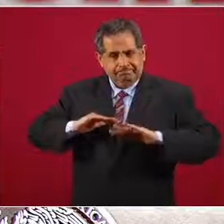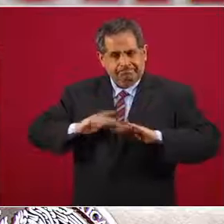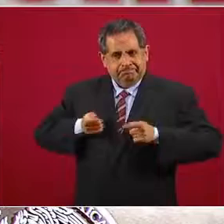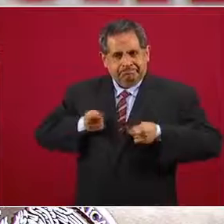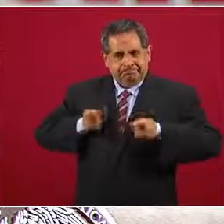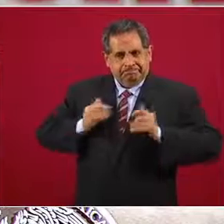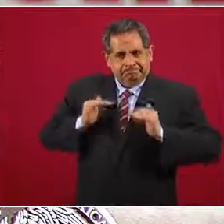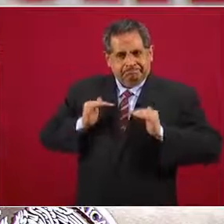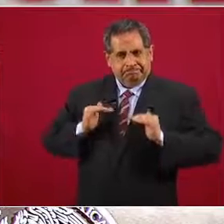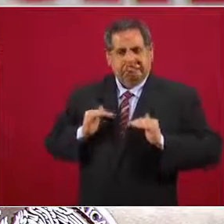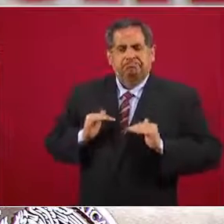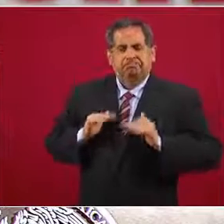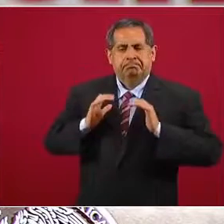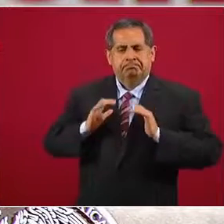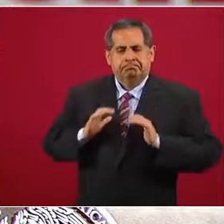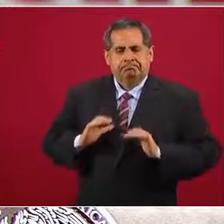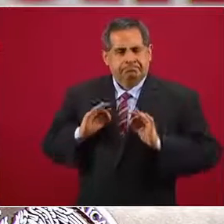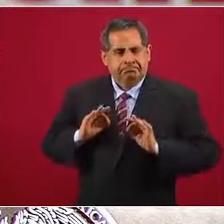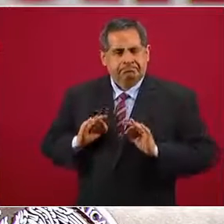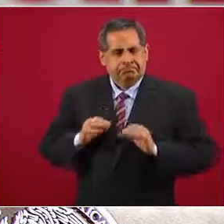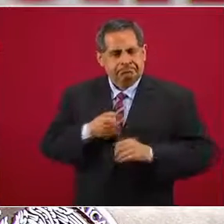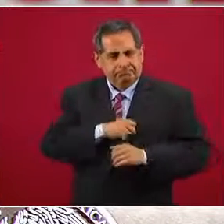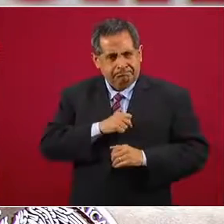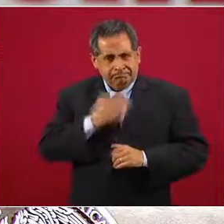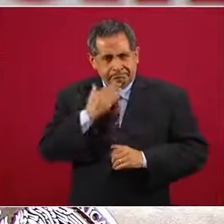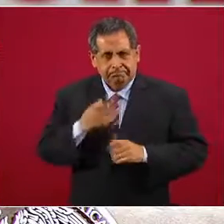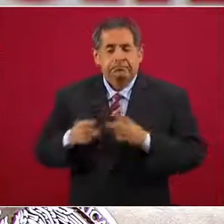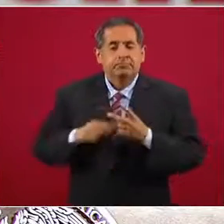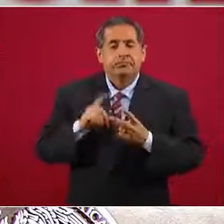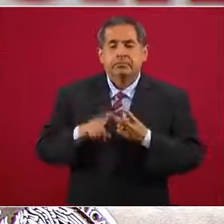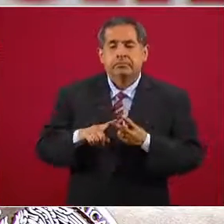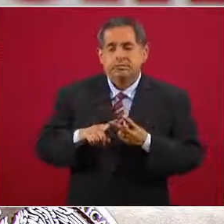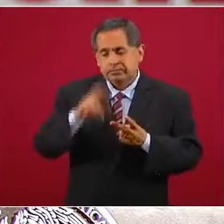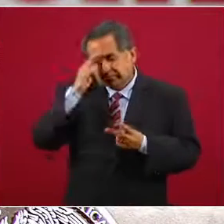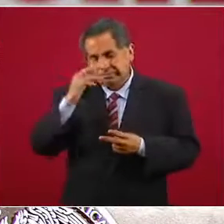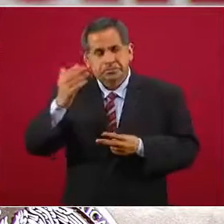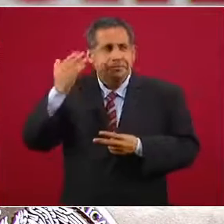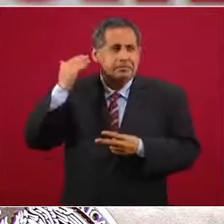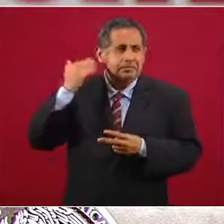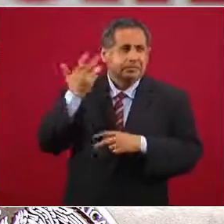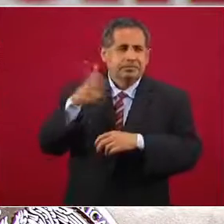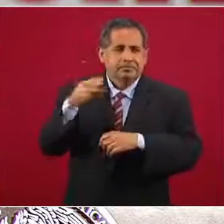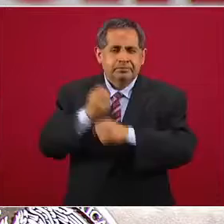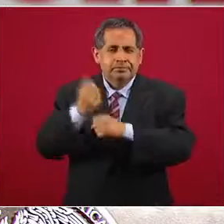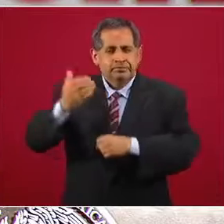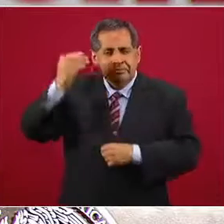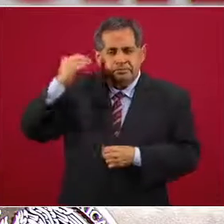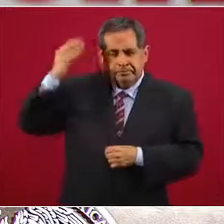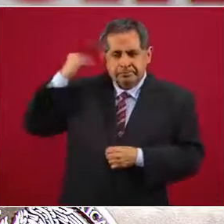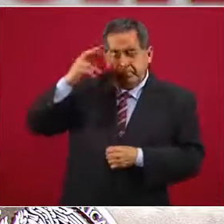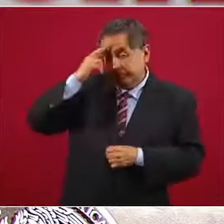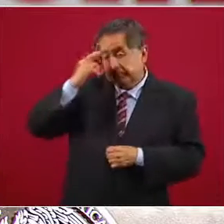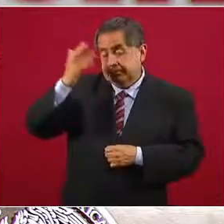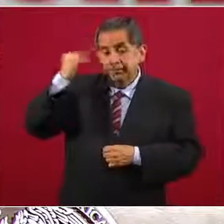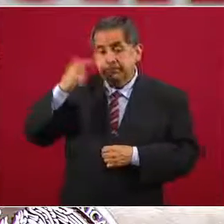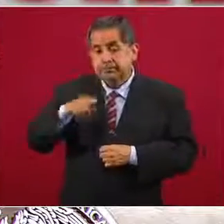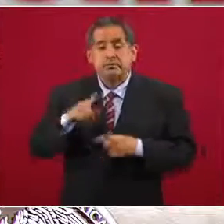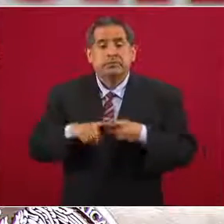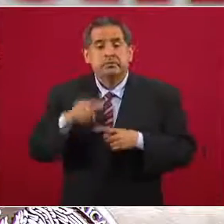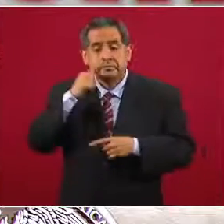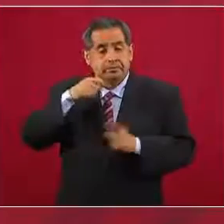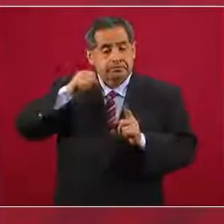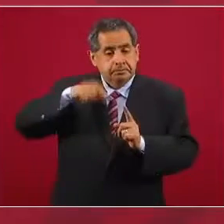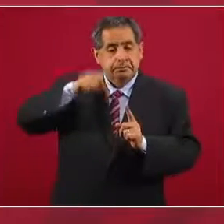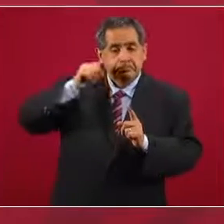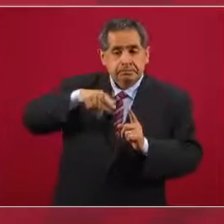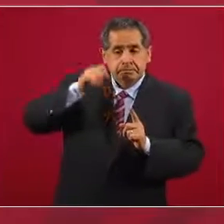y no como se asomó en los años previos, estoy hablando de la última década, donde se estaba usando siempre el